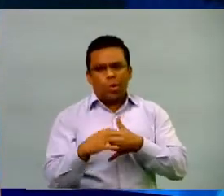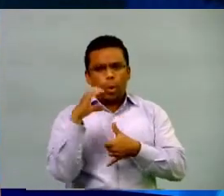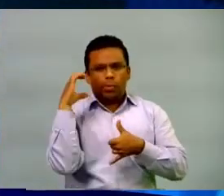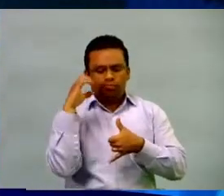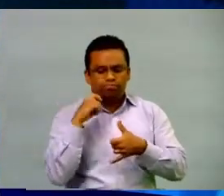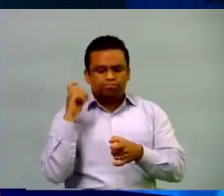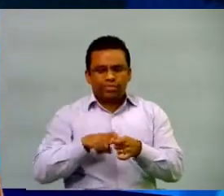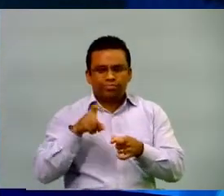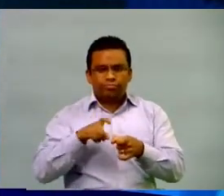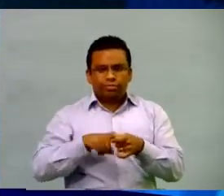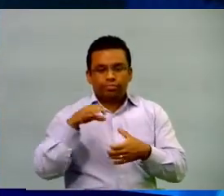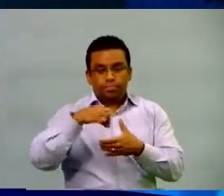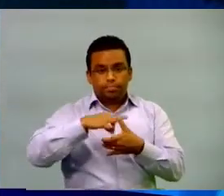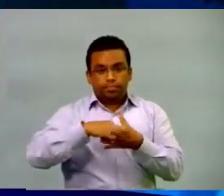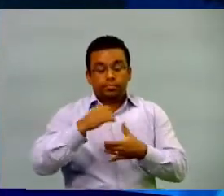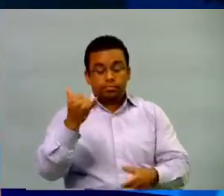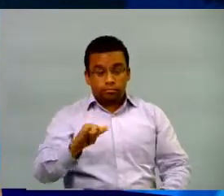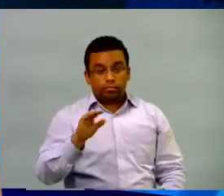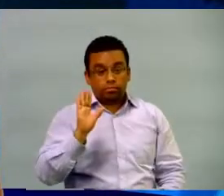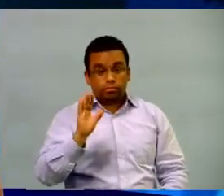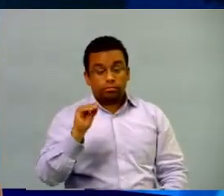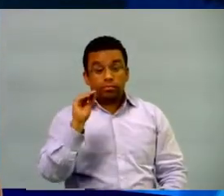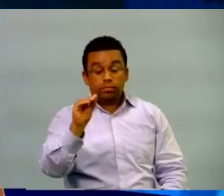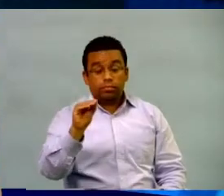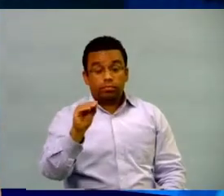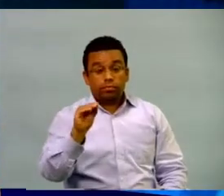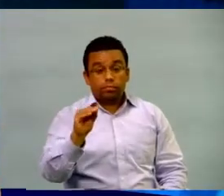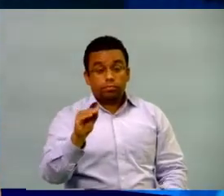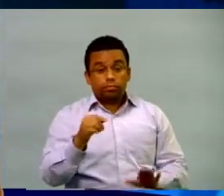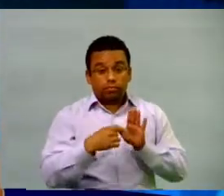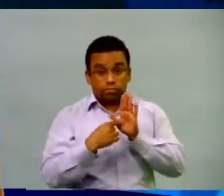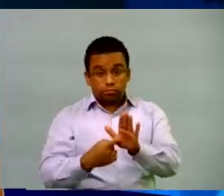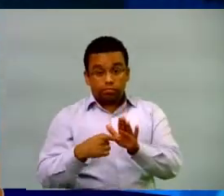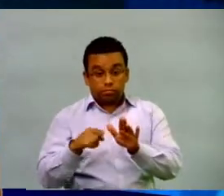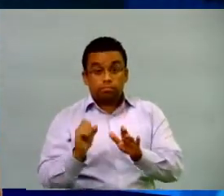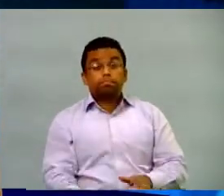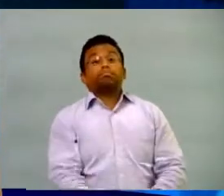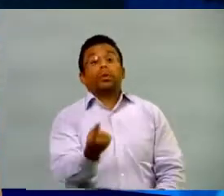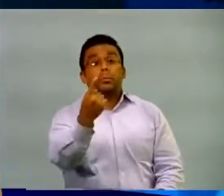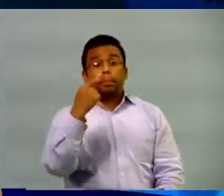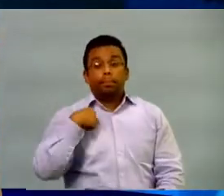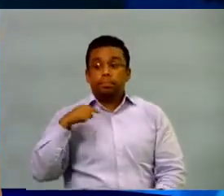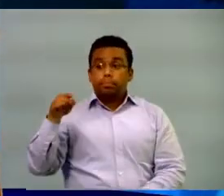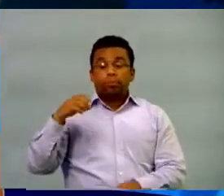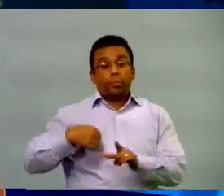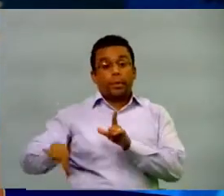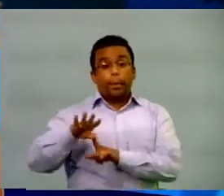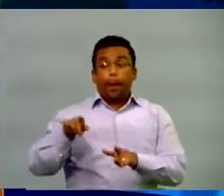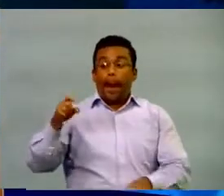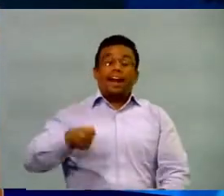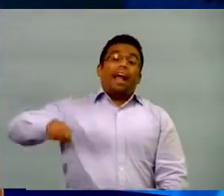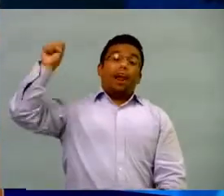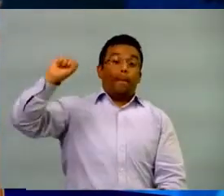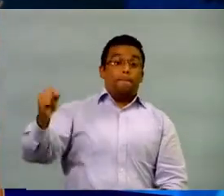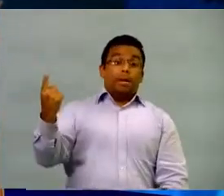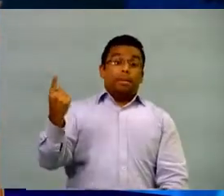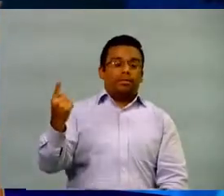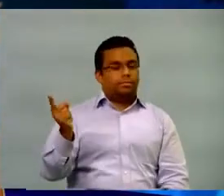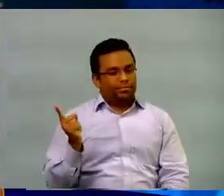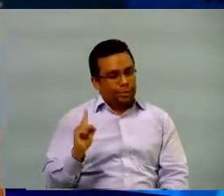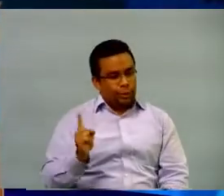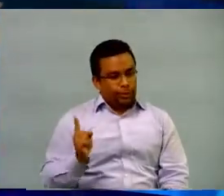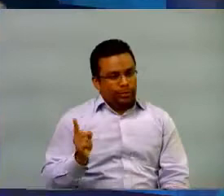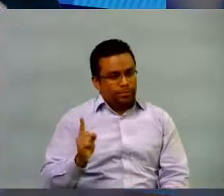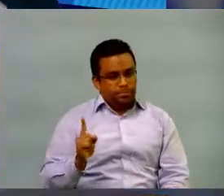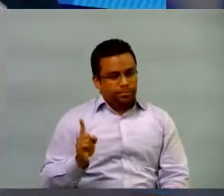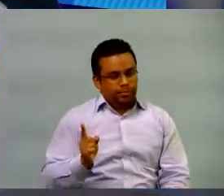a ver estas experiencias, como decía Mafe, no por ser la primera la que vayamos a colocar en este momento, no es la primera en